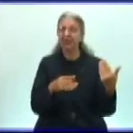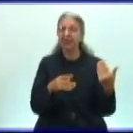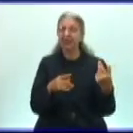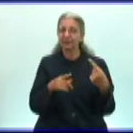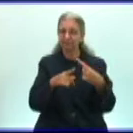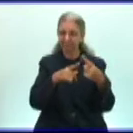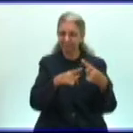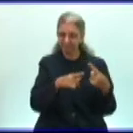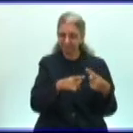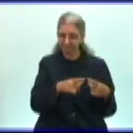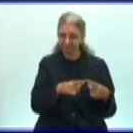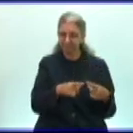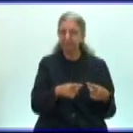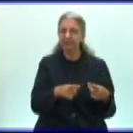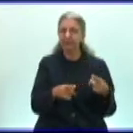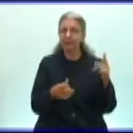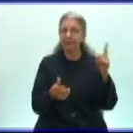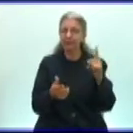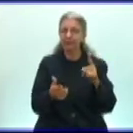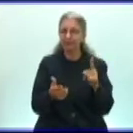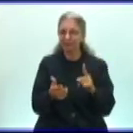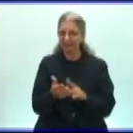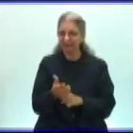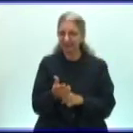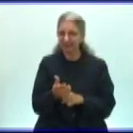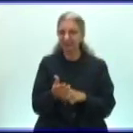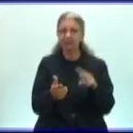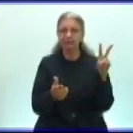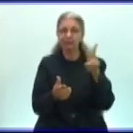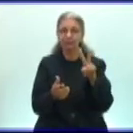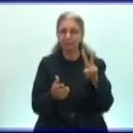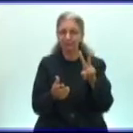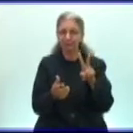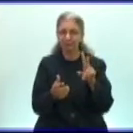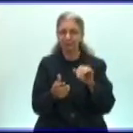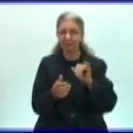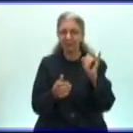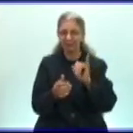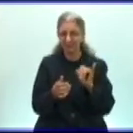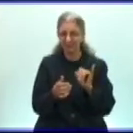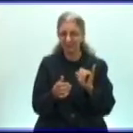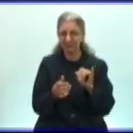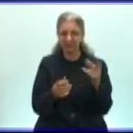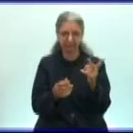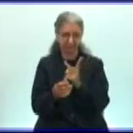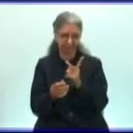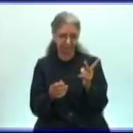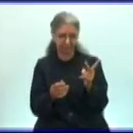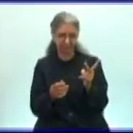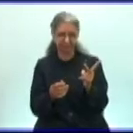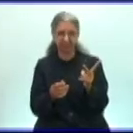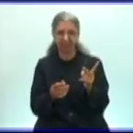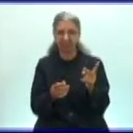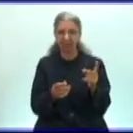eléctrica dependen de la intensidad y el voltaje. Observemos, por ejemplo, en la